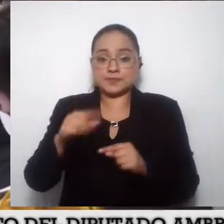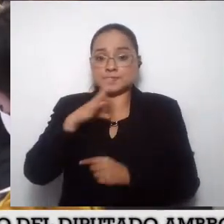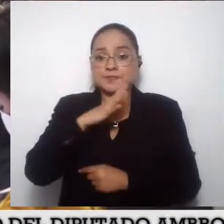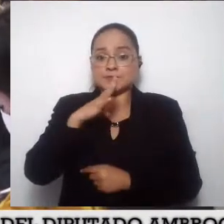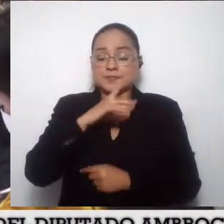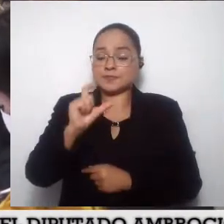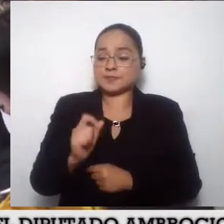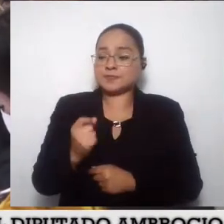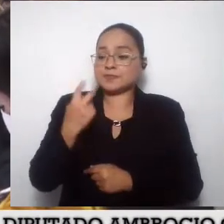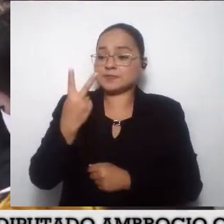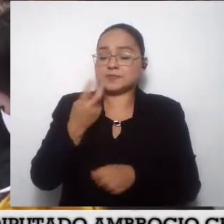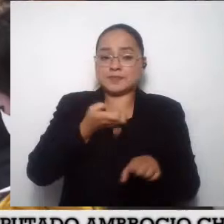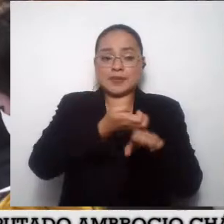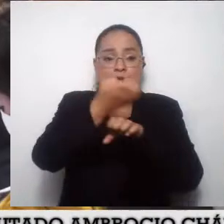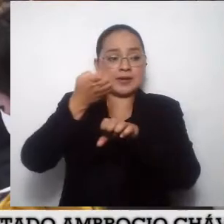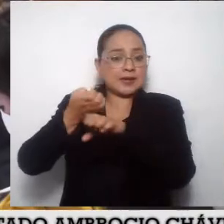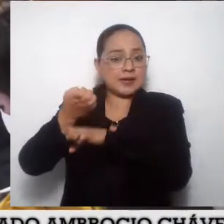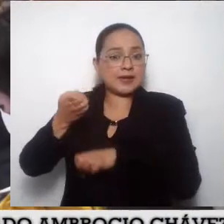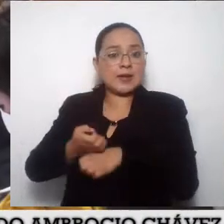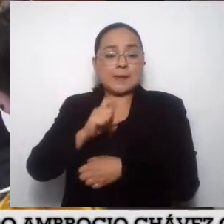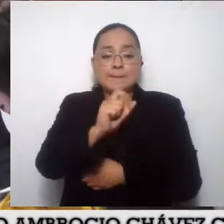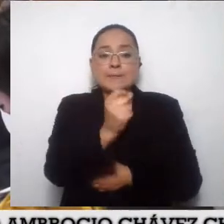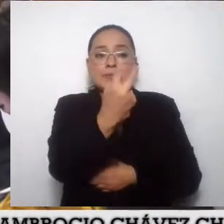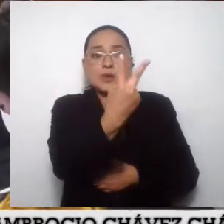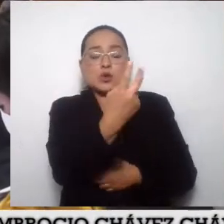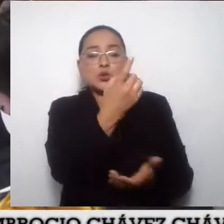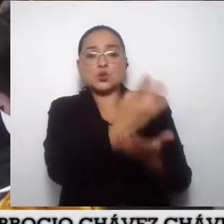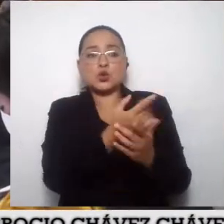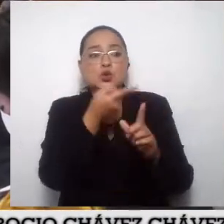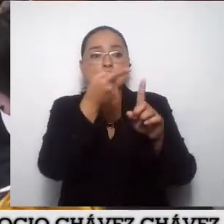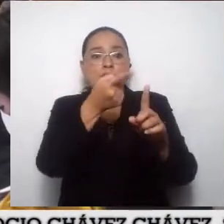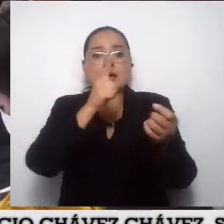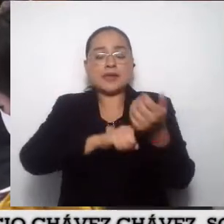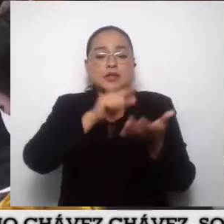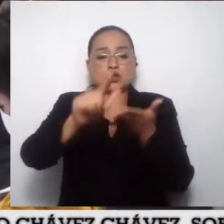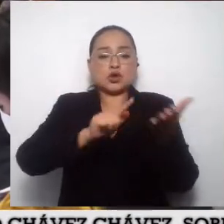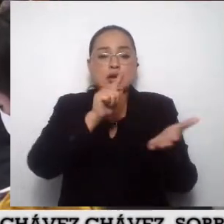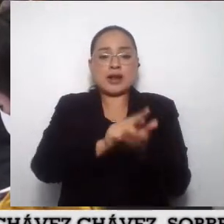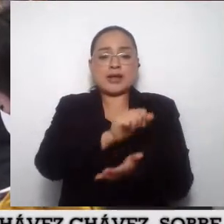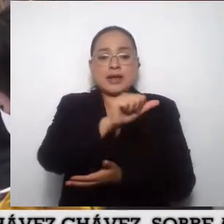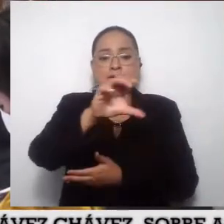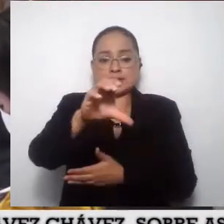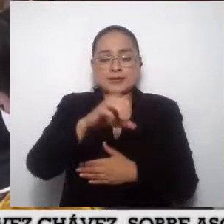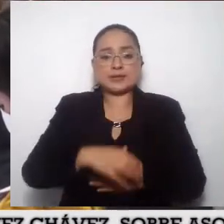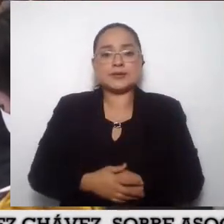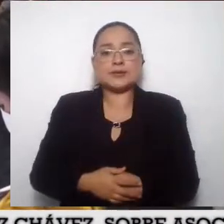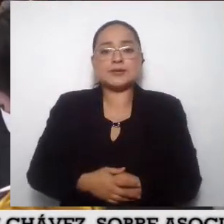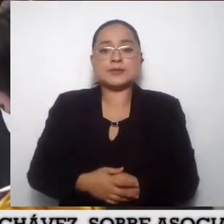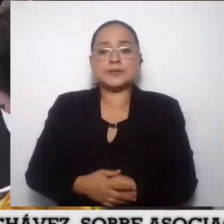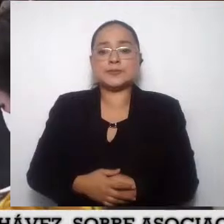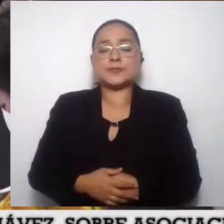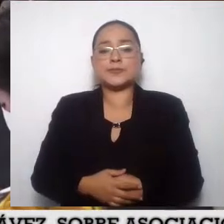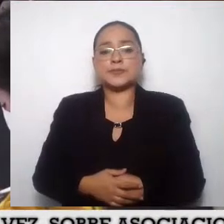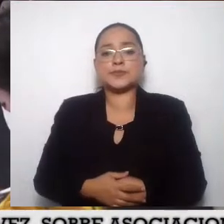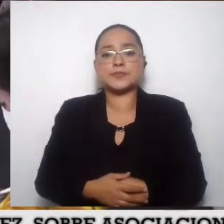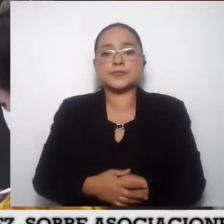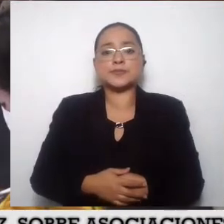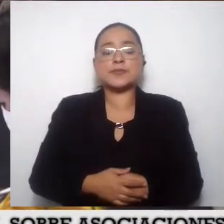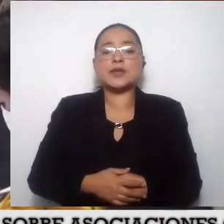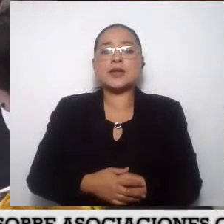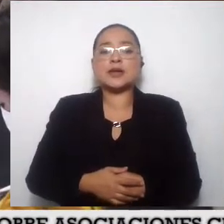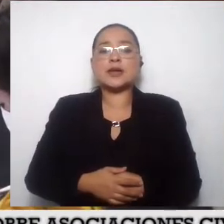en 22 estados se tienen ya ley de asociaciones civiles y entre ellos